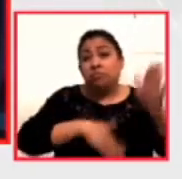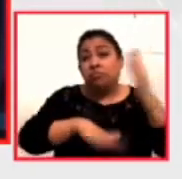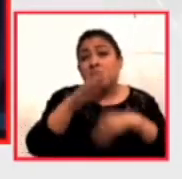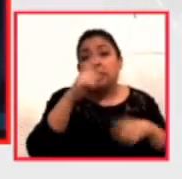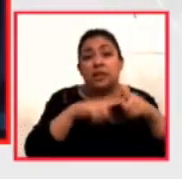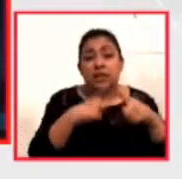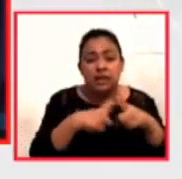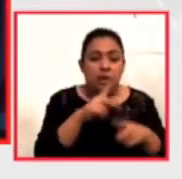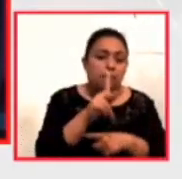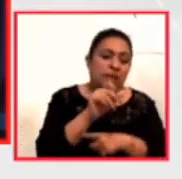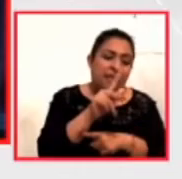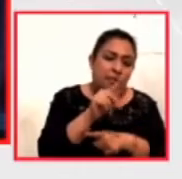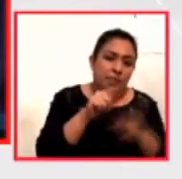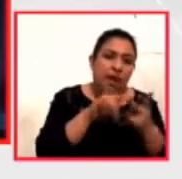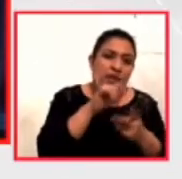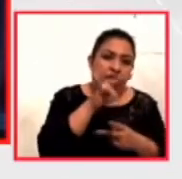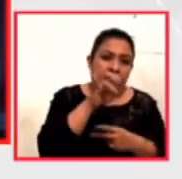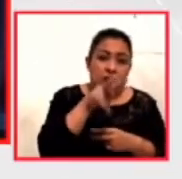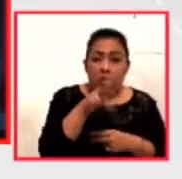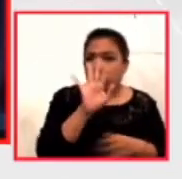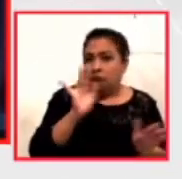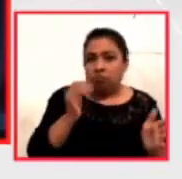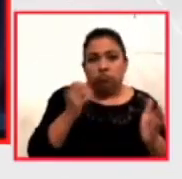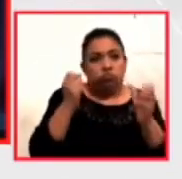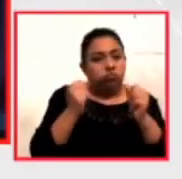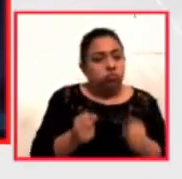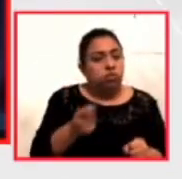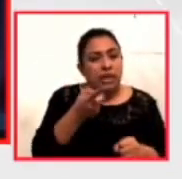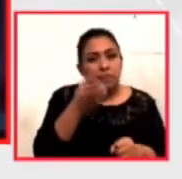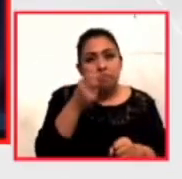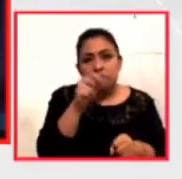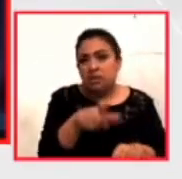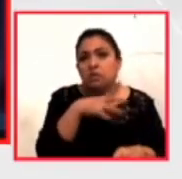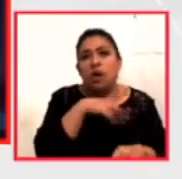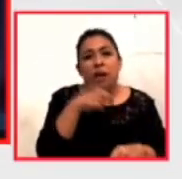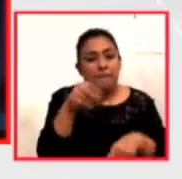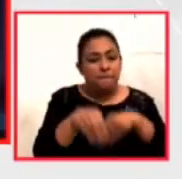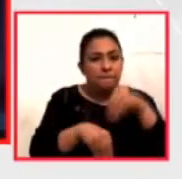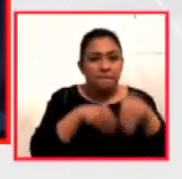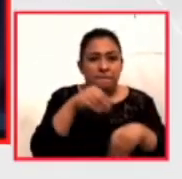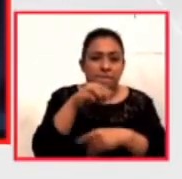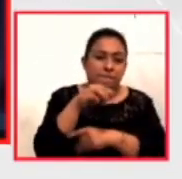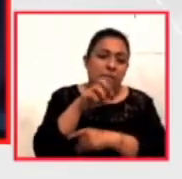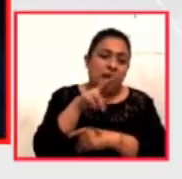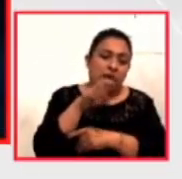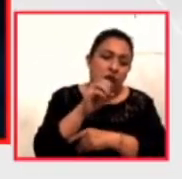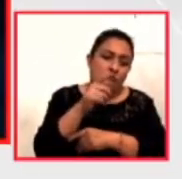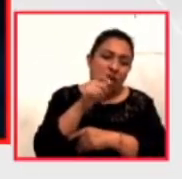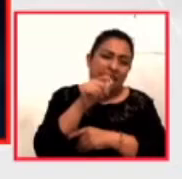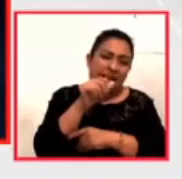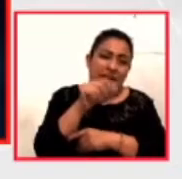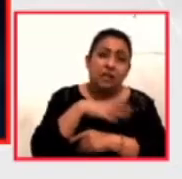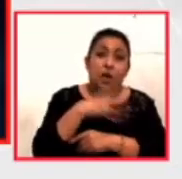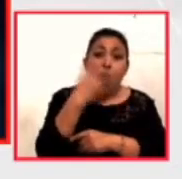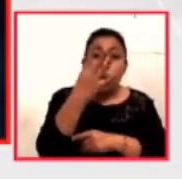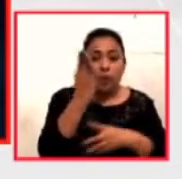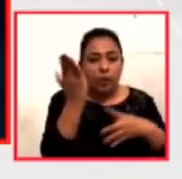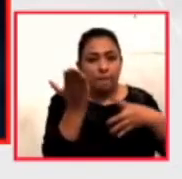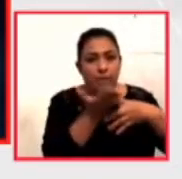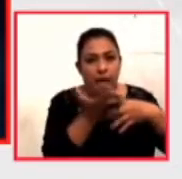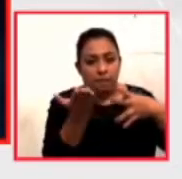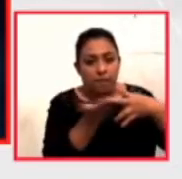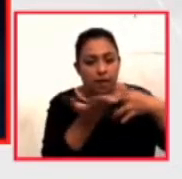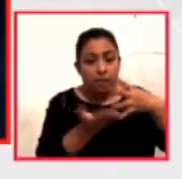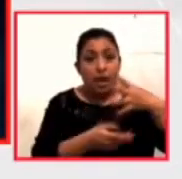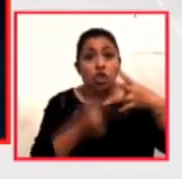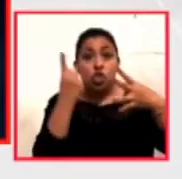e Ivanov, considerado el definitivo. Tal es el caso de la versión coreográfica de Mario Galizzi, con 4 escenas en 2 actos que